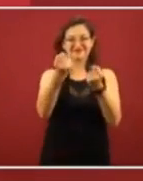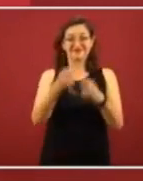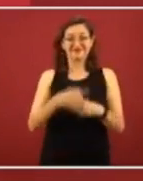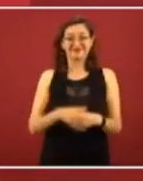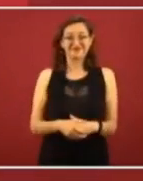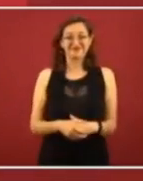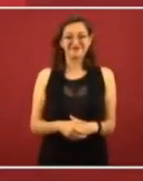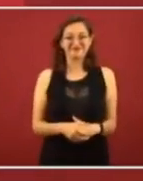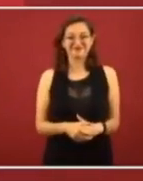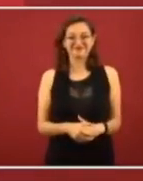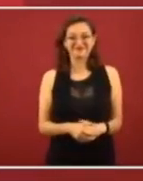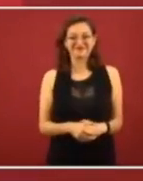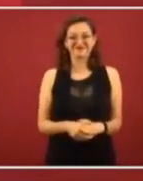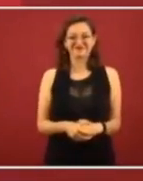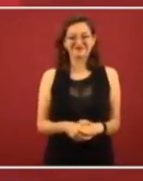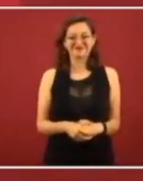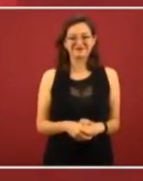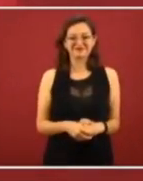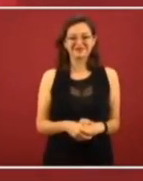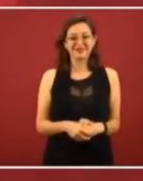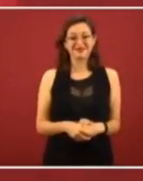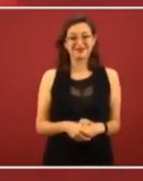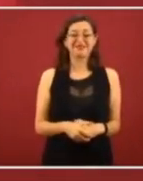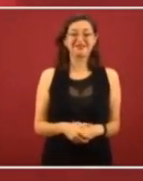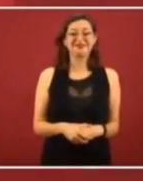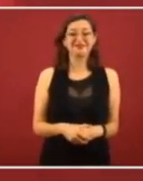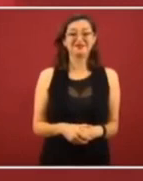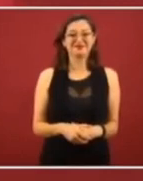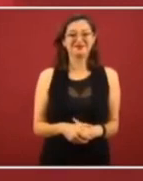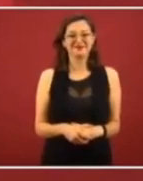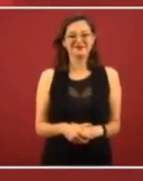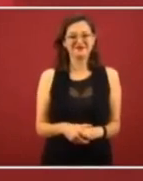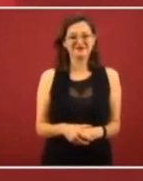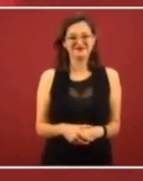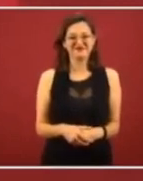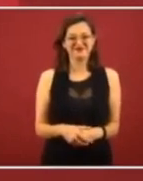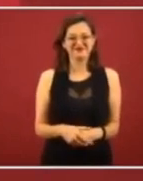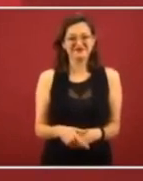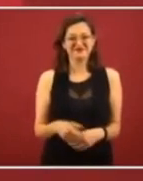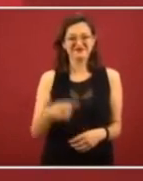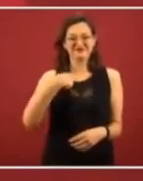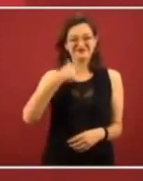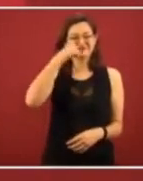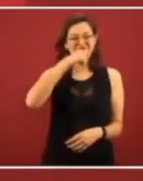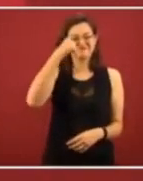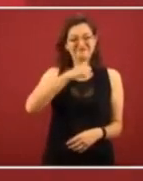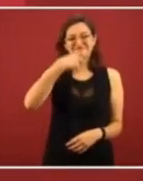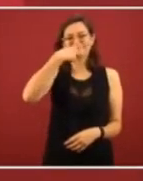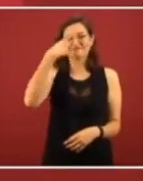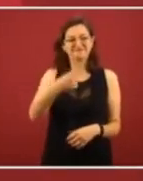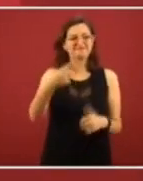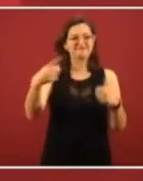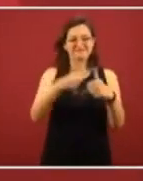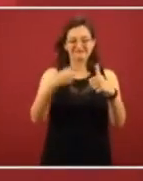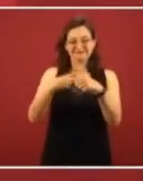Yo di a conocer lo siguiente. Primero, un saludo a